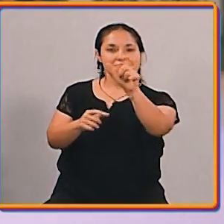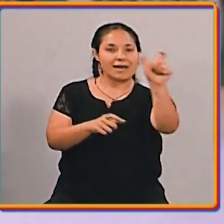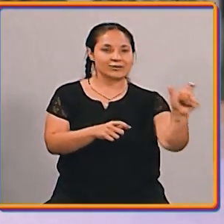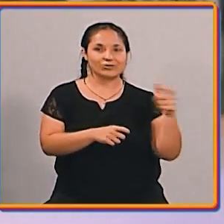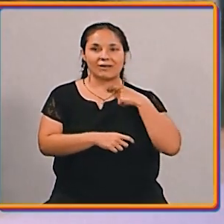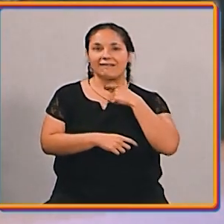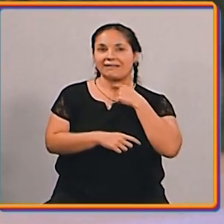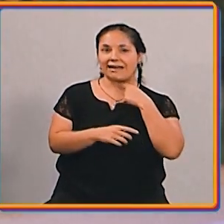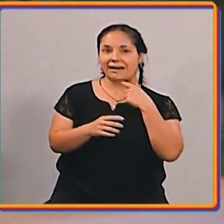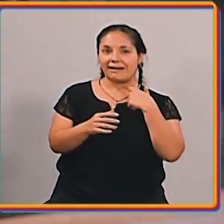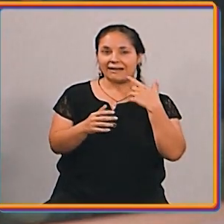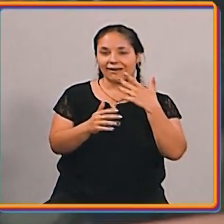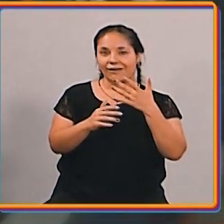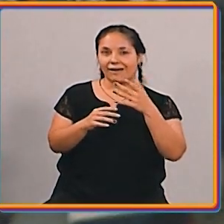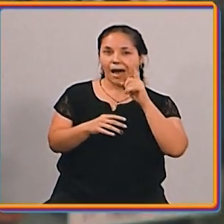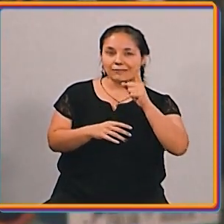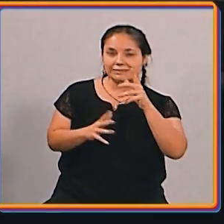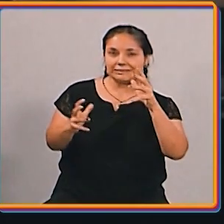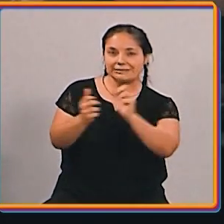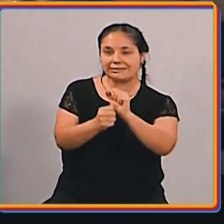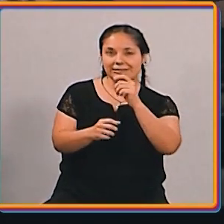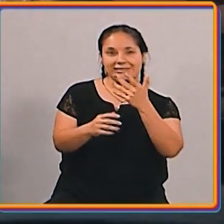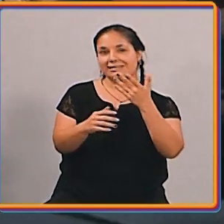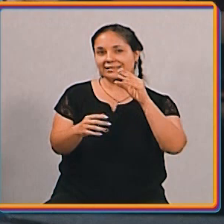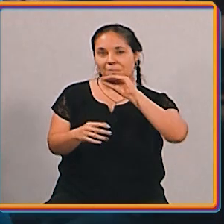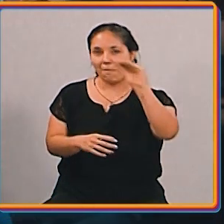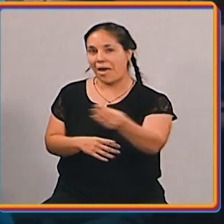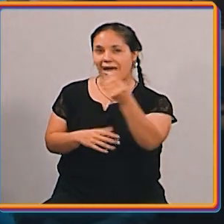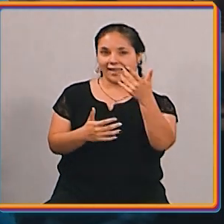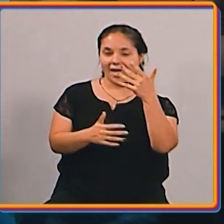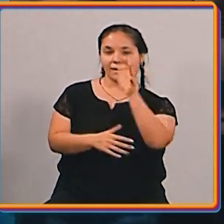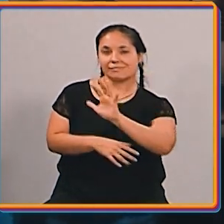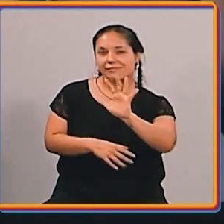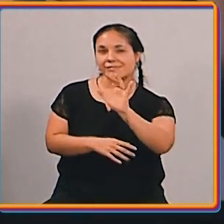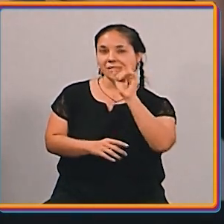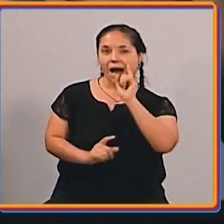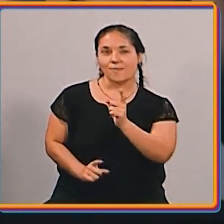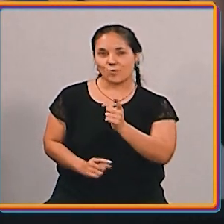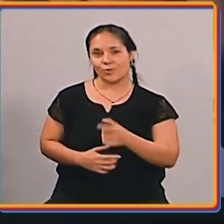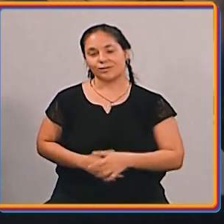saboteadores que intentarán impedirlo.